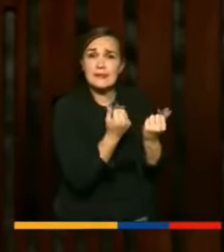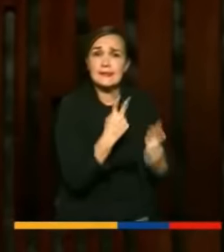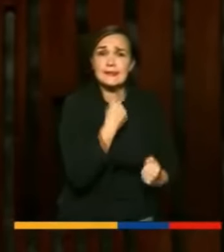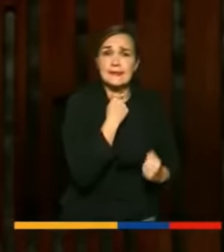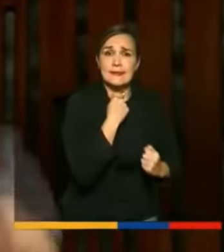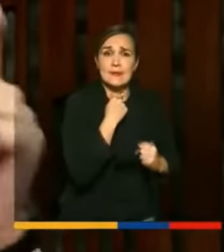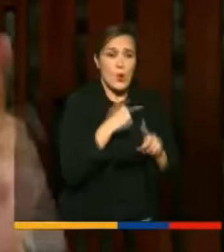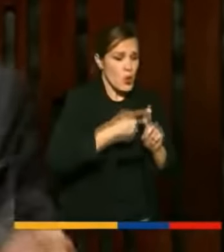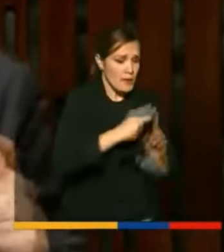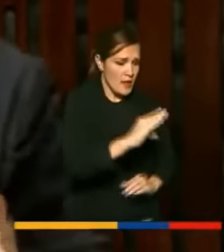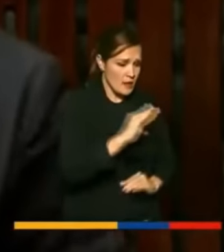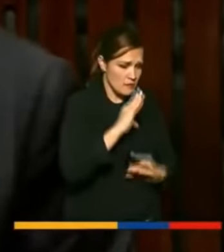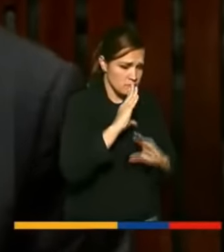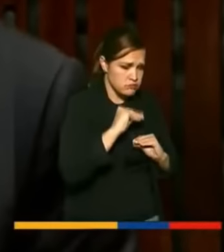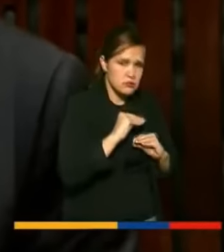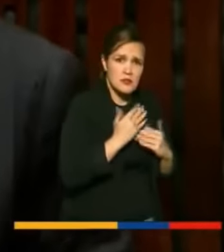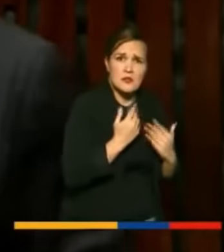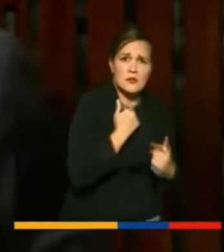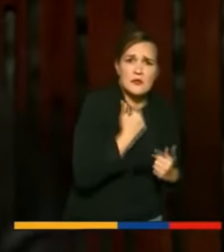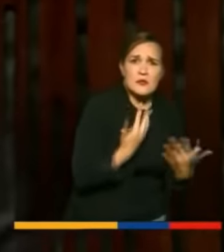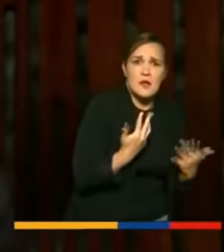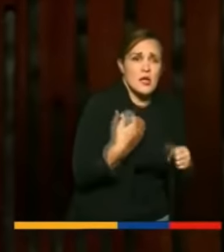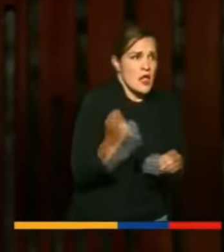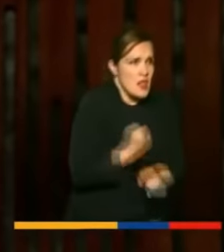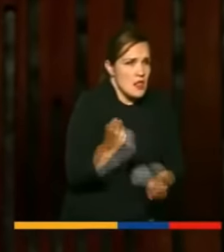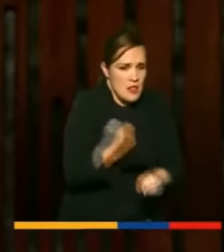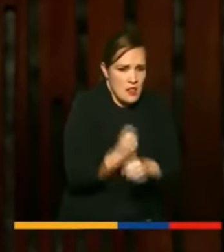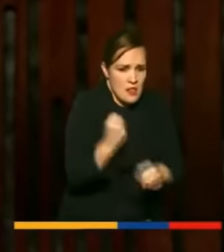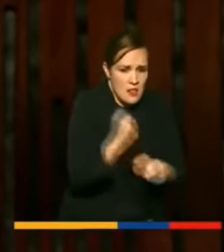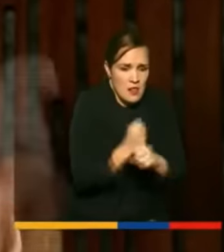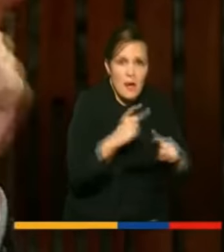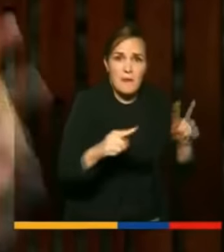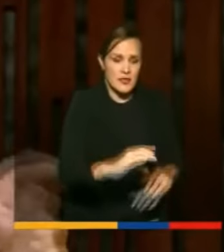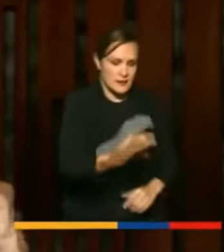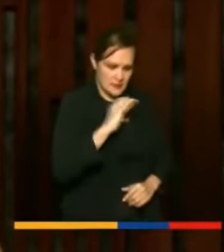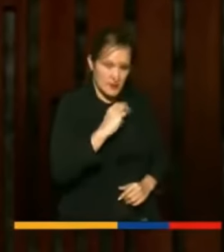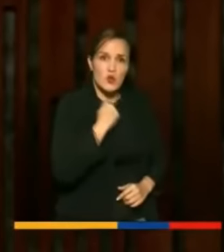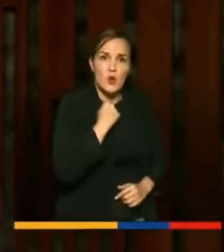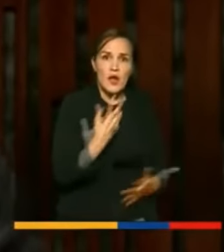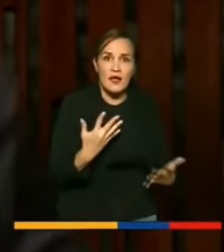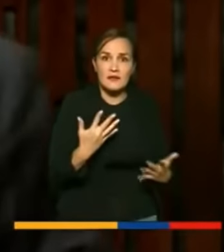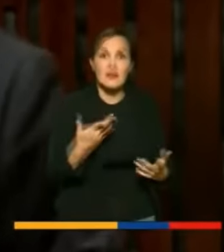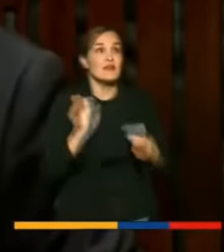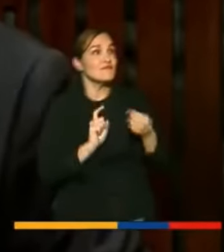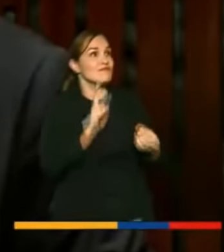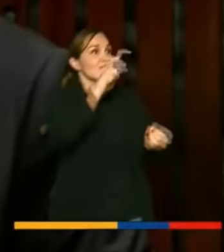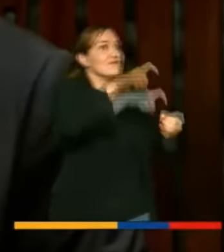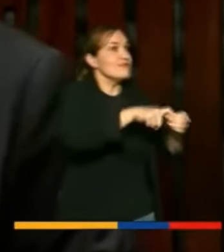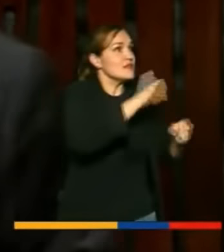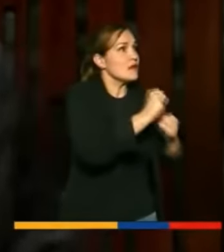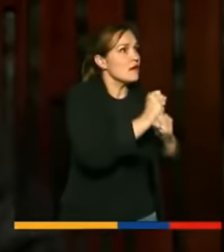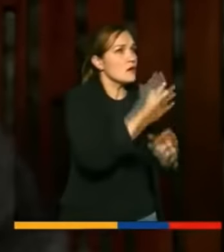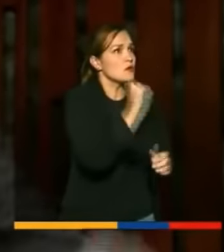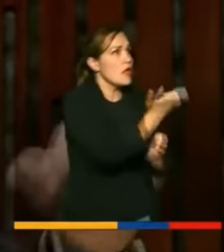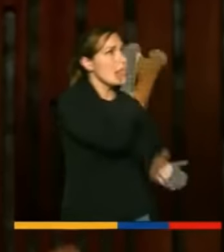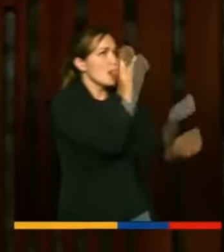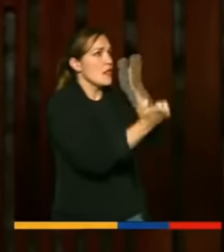vida. Trabajan más, pero les rinde menos. No se consigue trabajo y emprender es